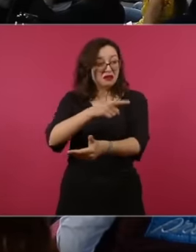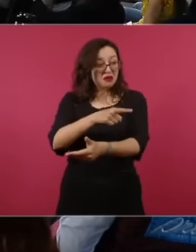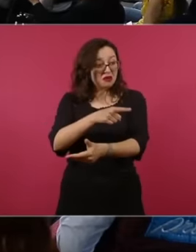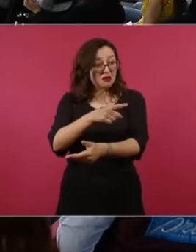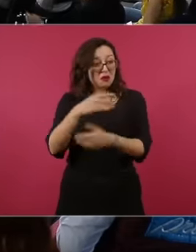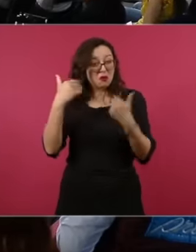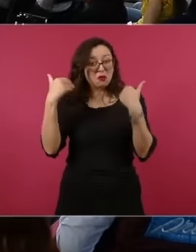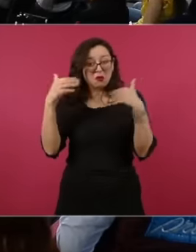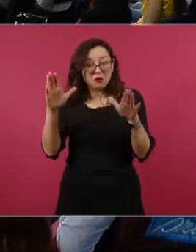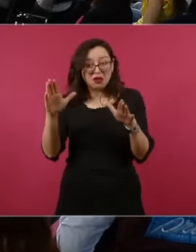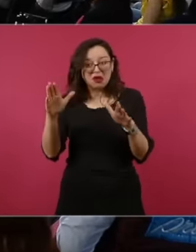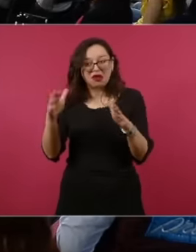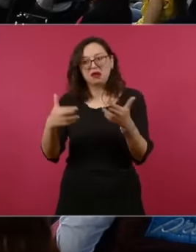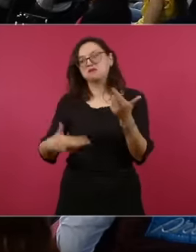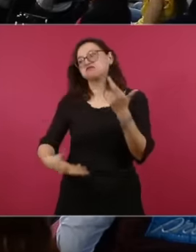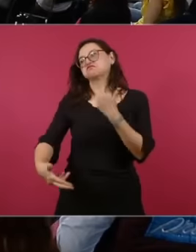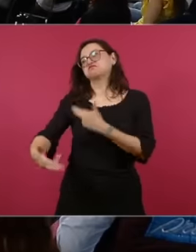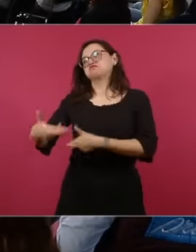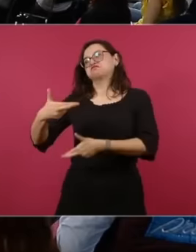ser